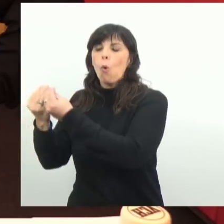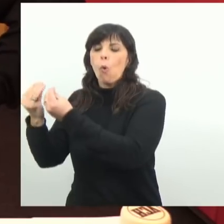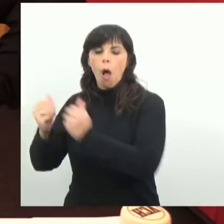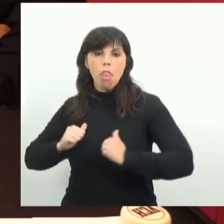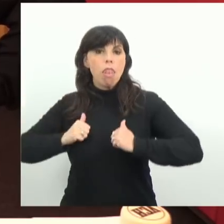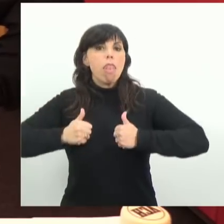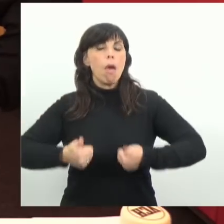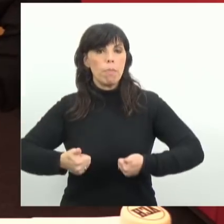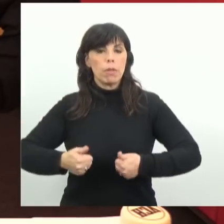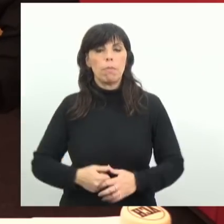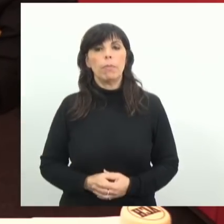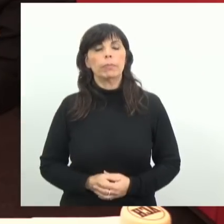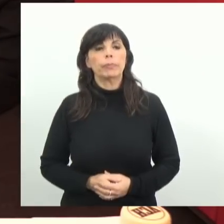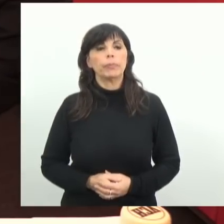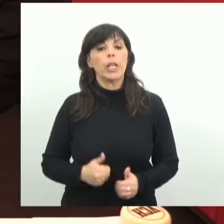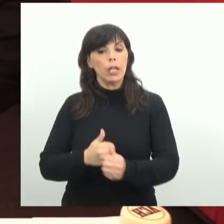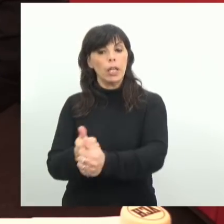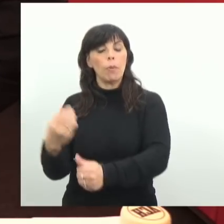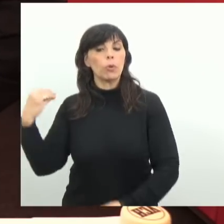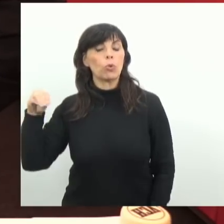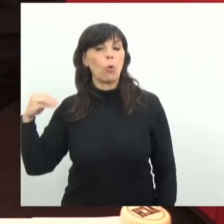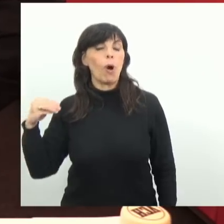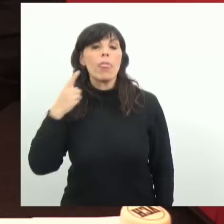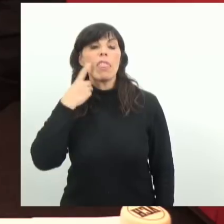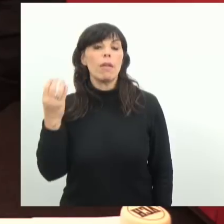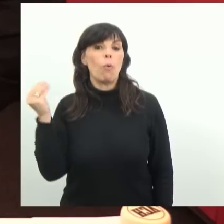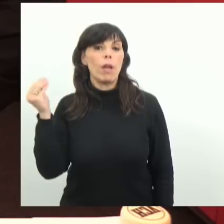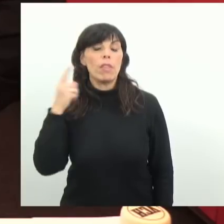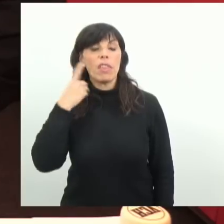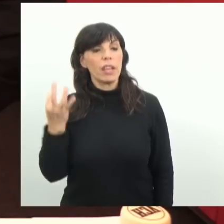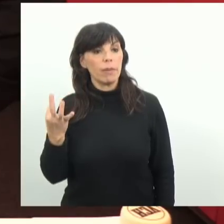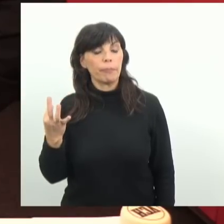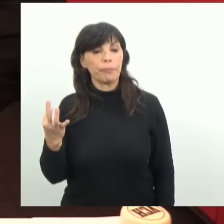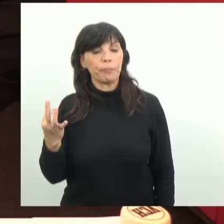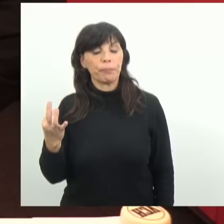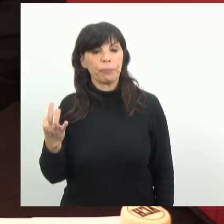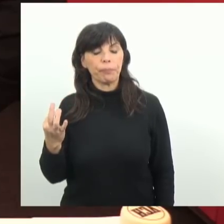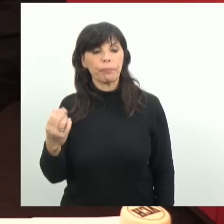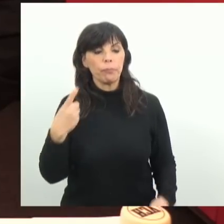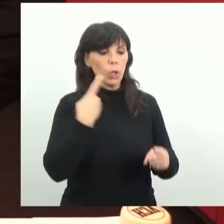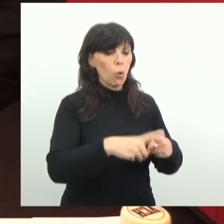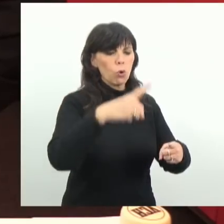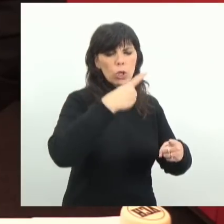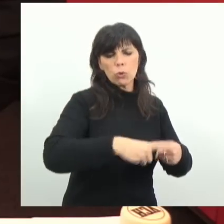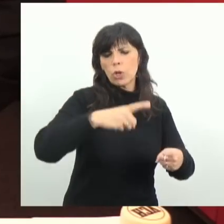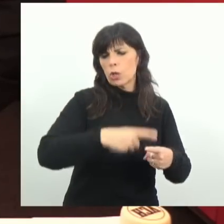Entonces dice el apóstol Juan: todas las cosas fueron por él.